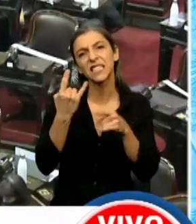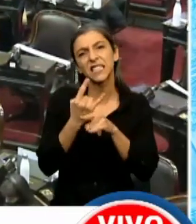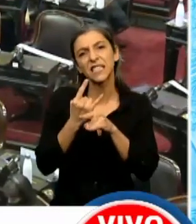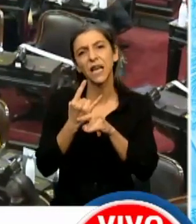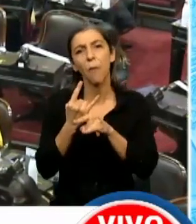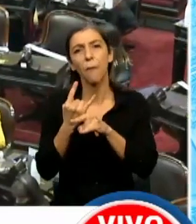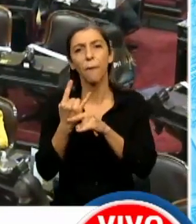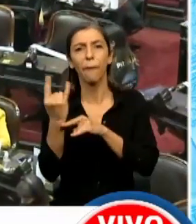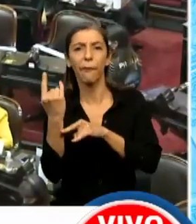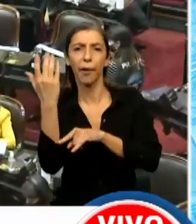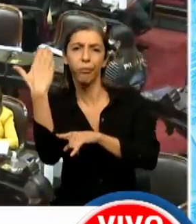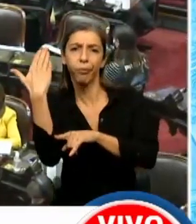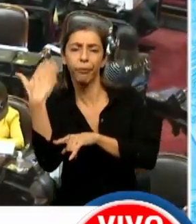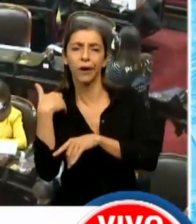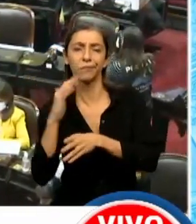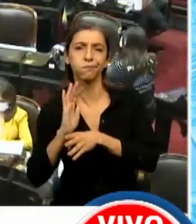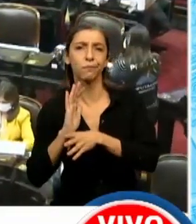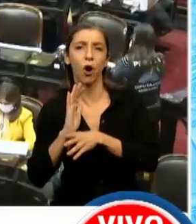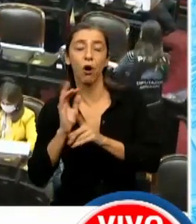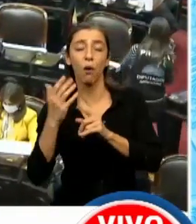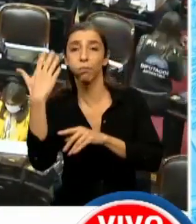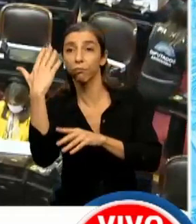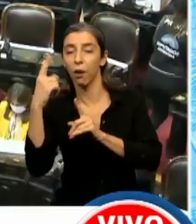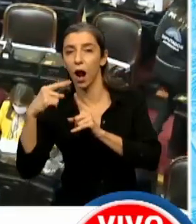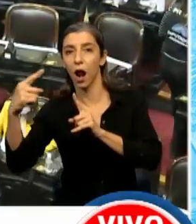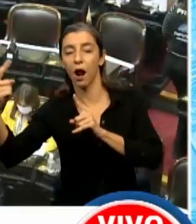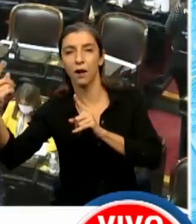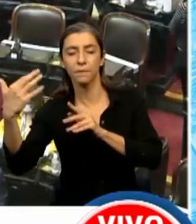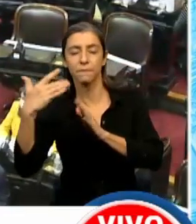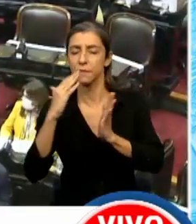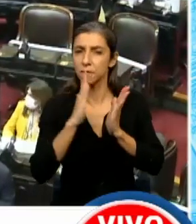tangente. Y por eso quiero reponer algunas cuestiones